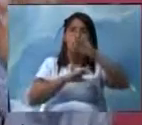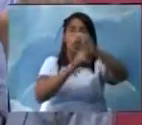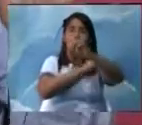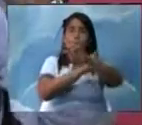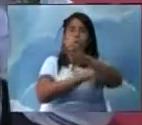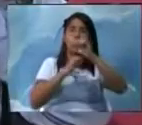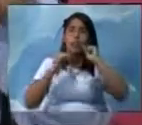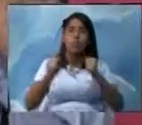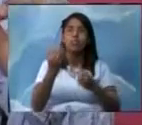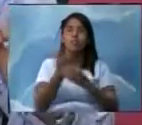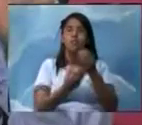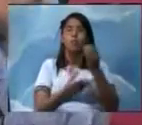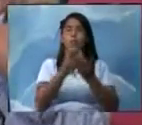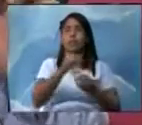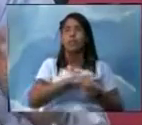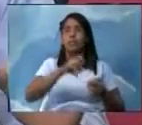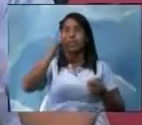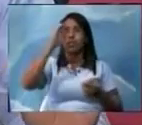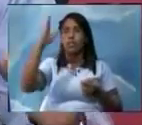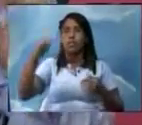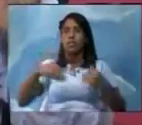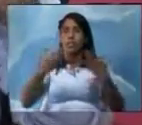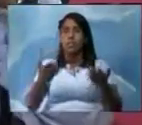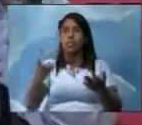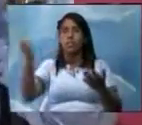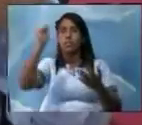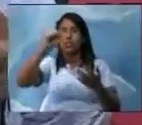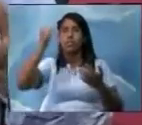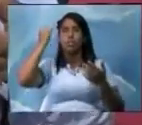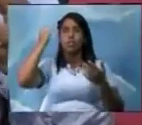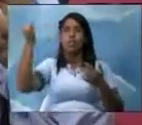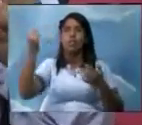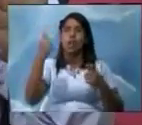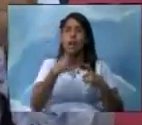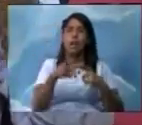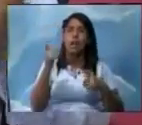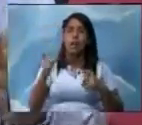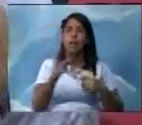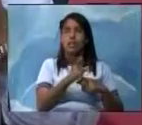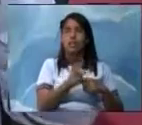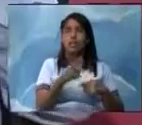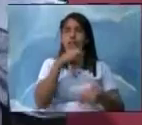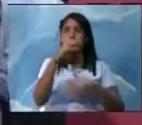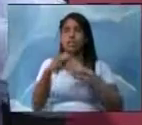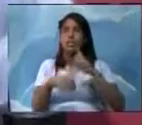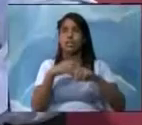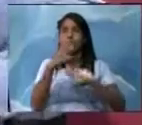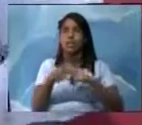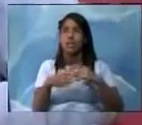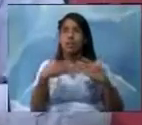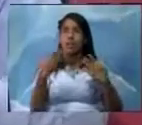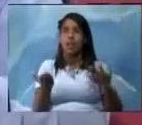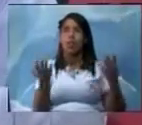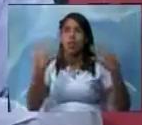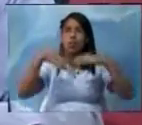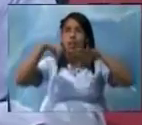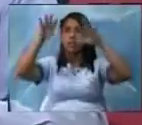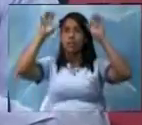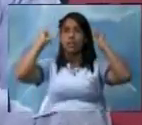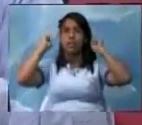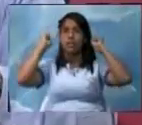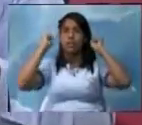Poderosa mano de Dios da sabiduría a los sabios y ciencia a los